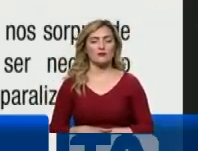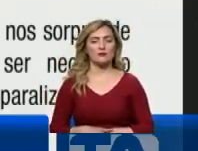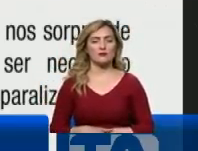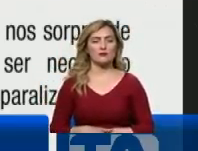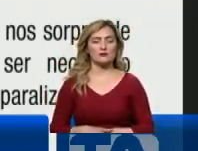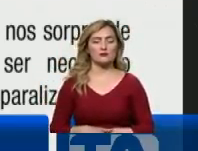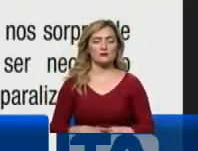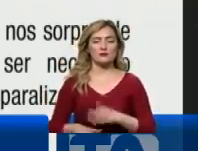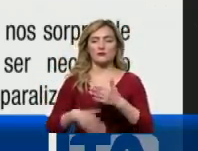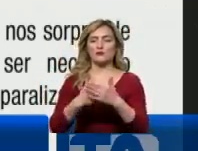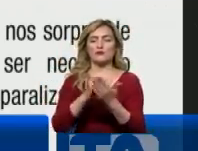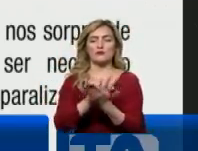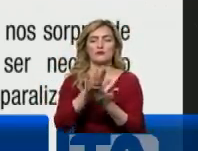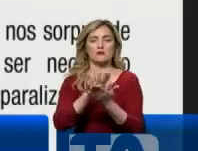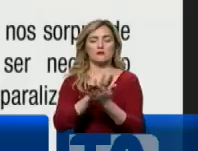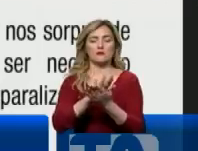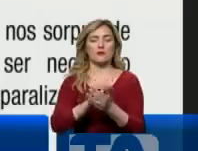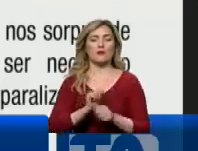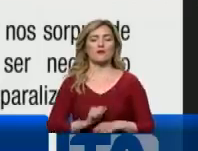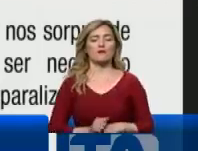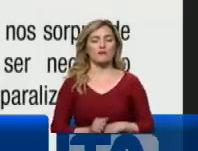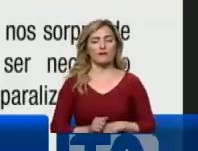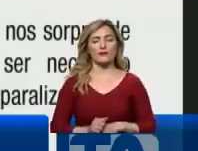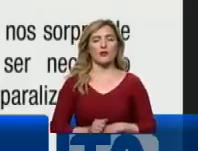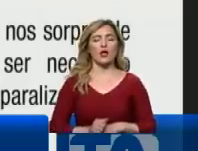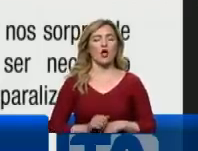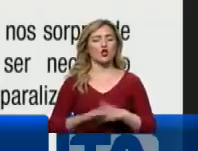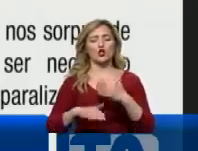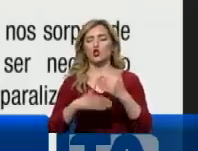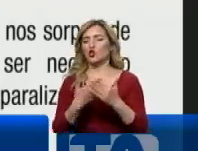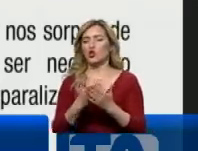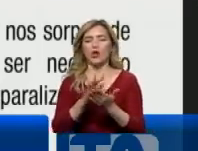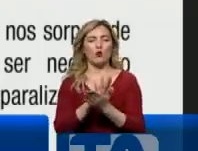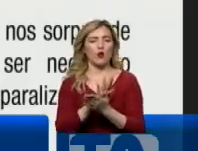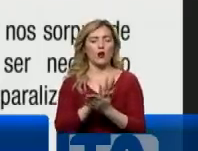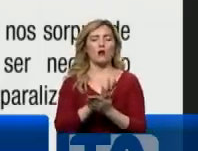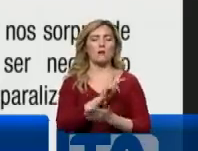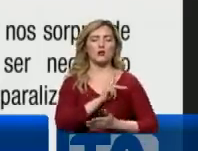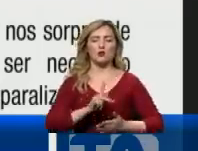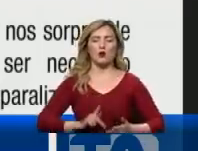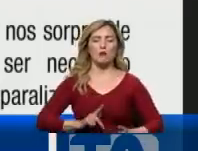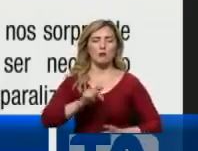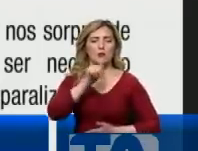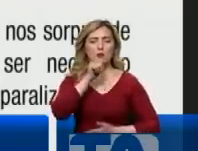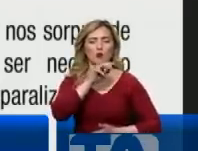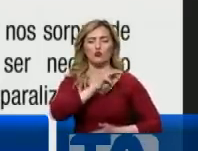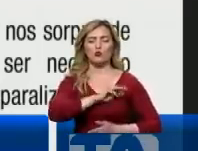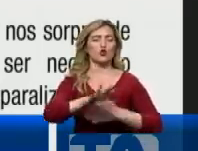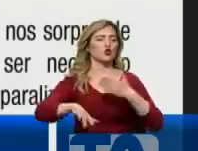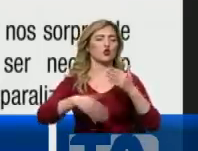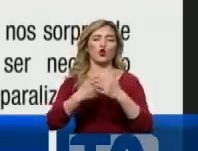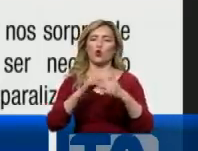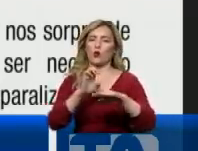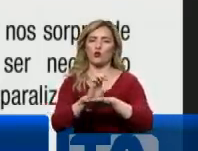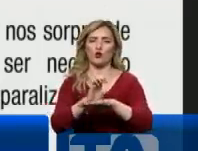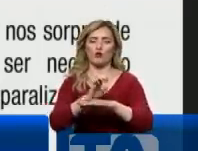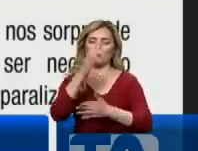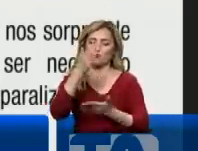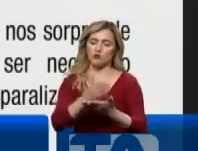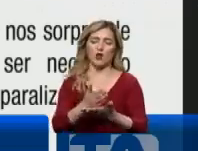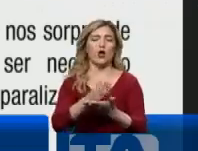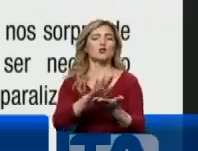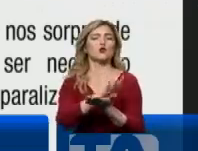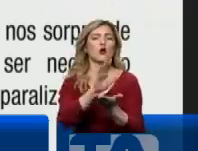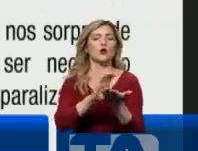todos los establecimientos fiscales, fiscomisionales, municipales, particulares de todo el país, escuelas y